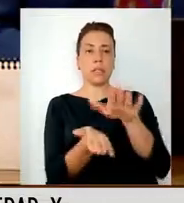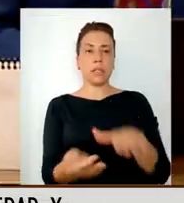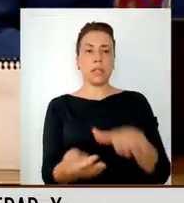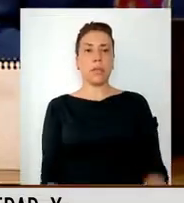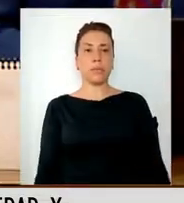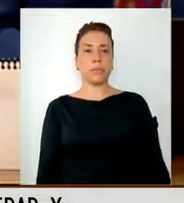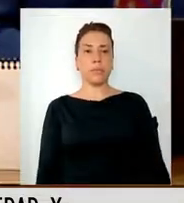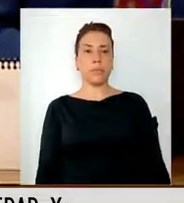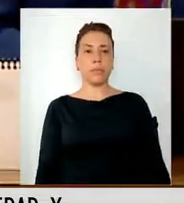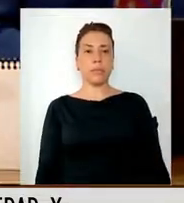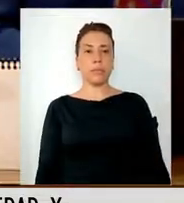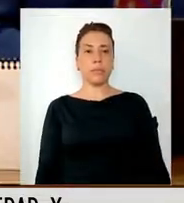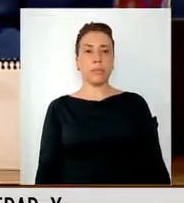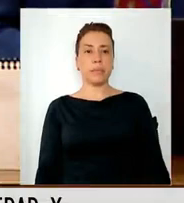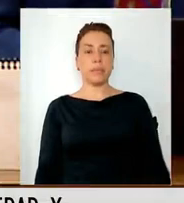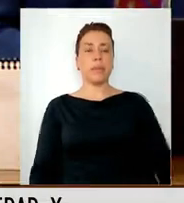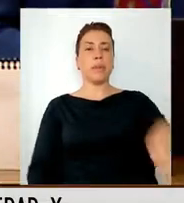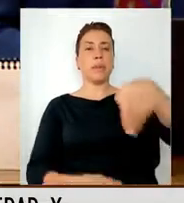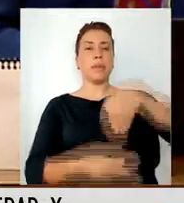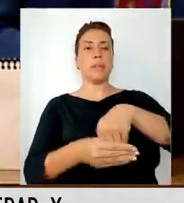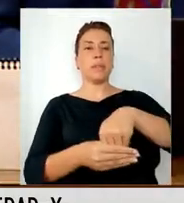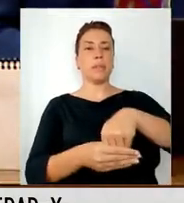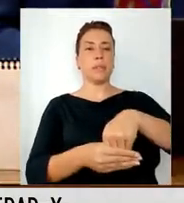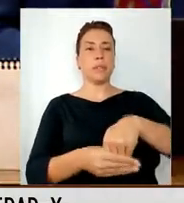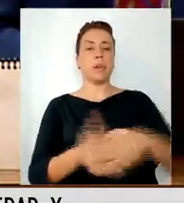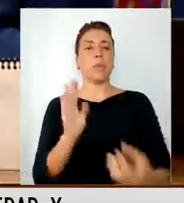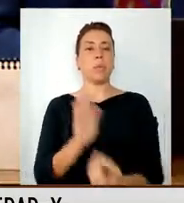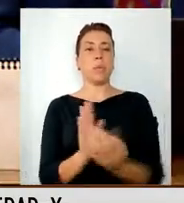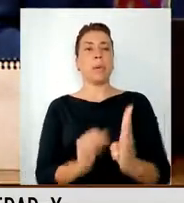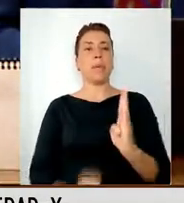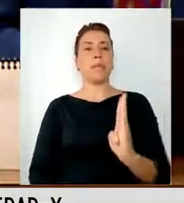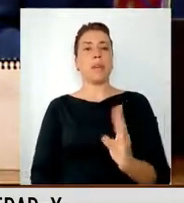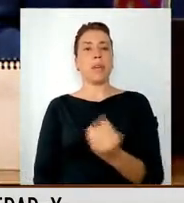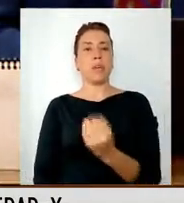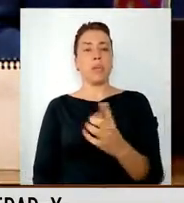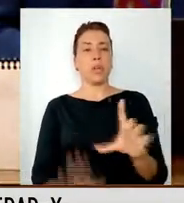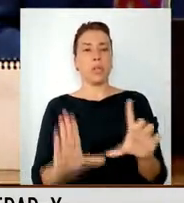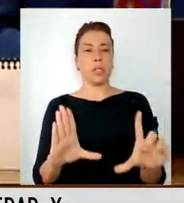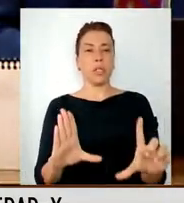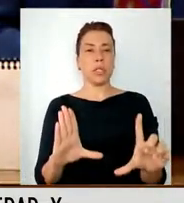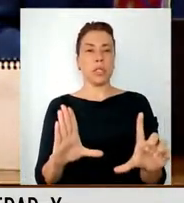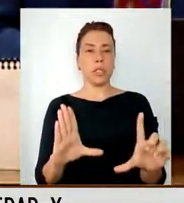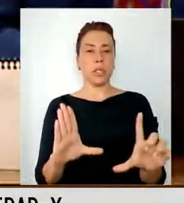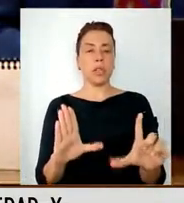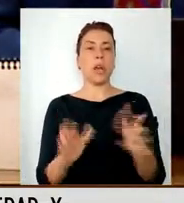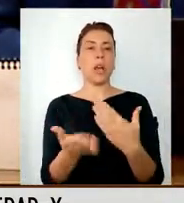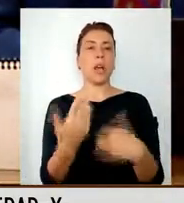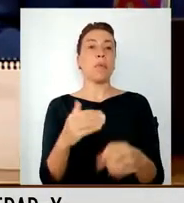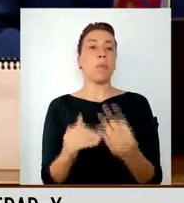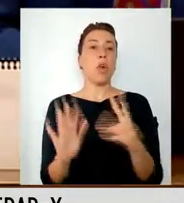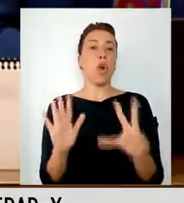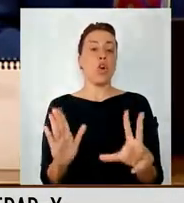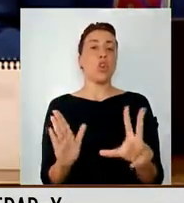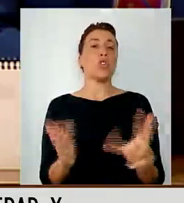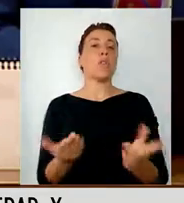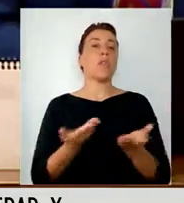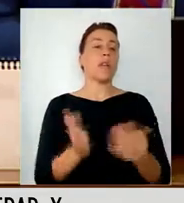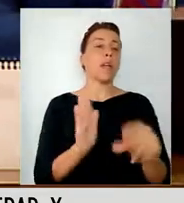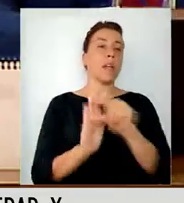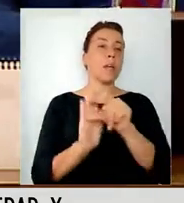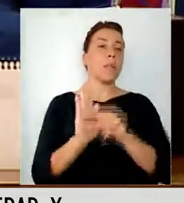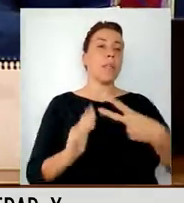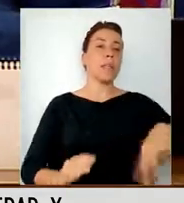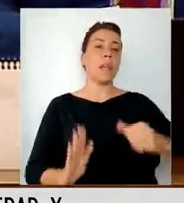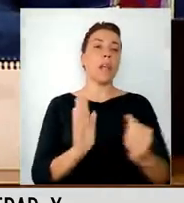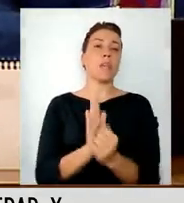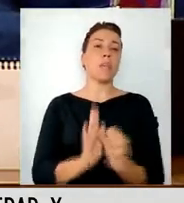en votación la nueva letra b del numeral 7 que ha pasado 08 propuesto por las enmiendas del senado en el artículo primero del proyecto